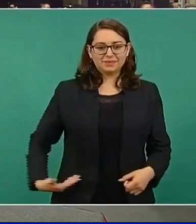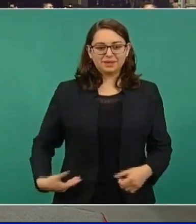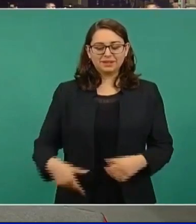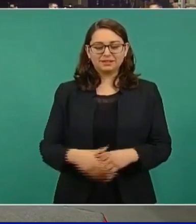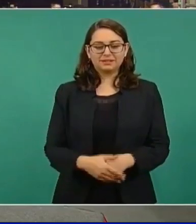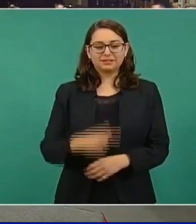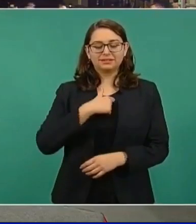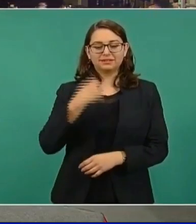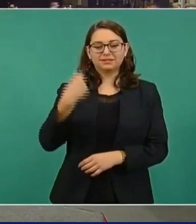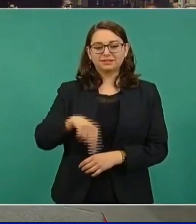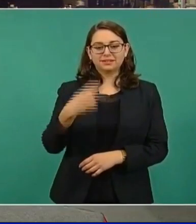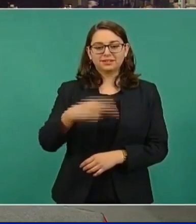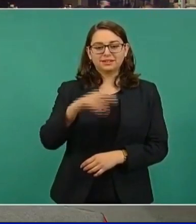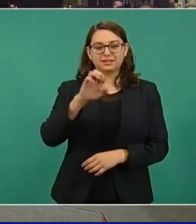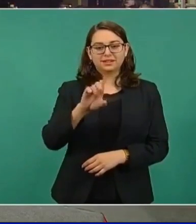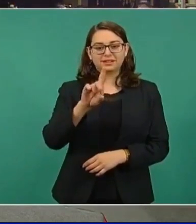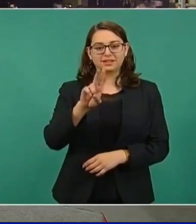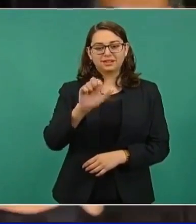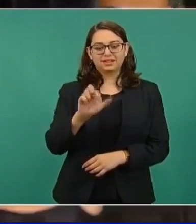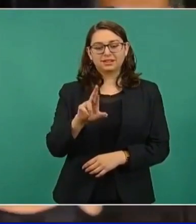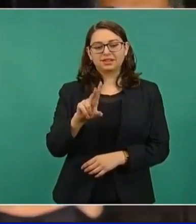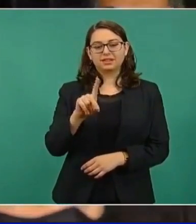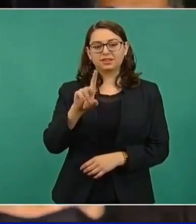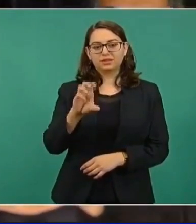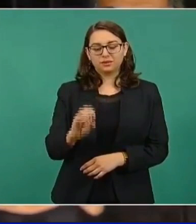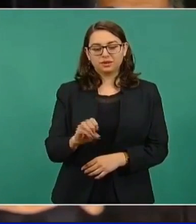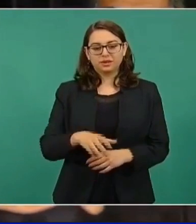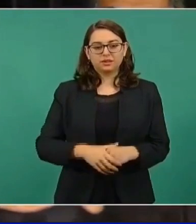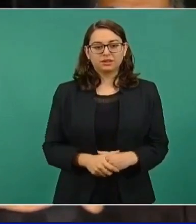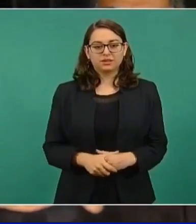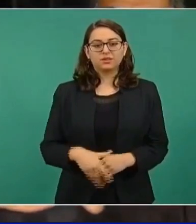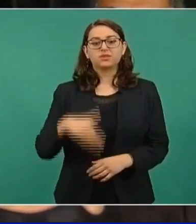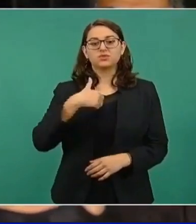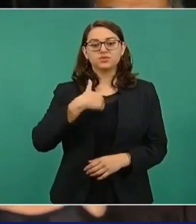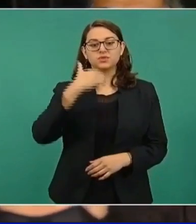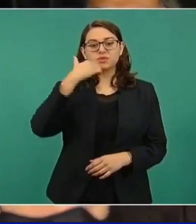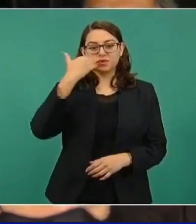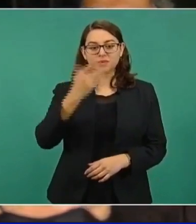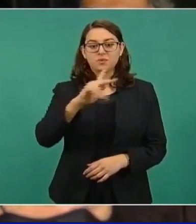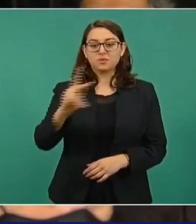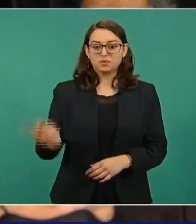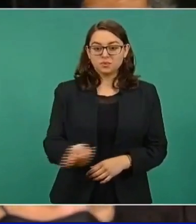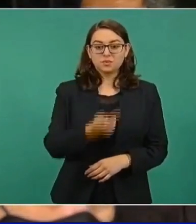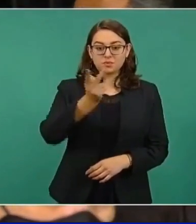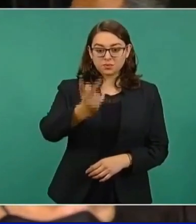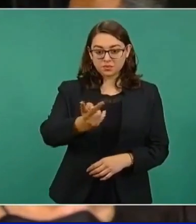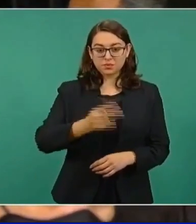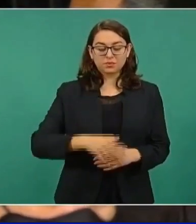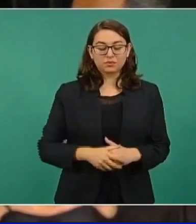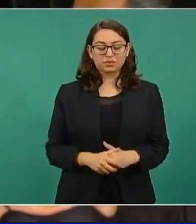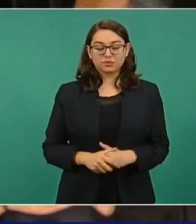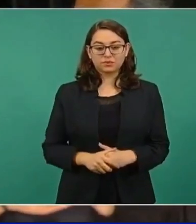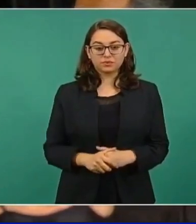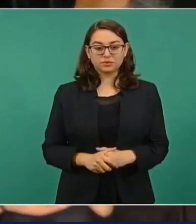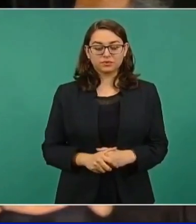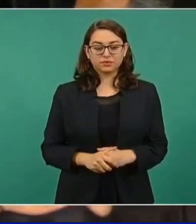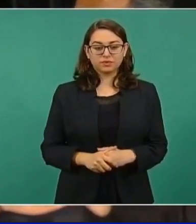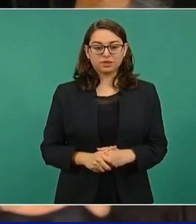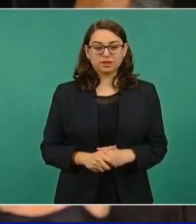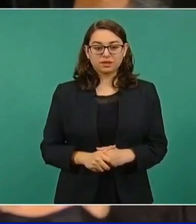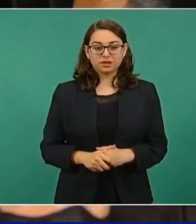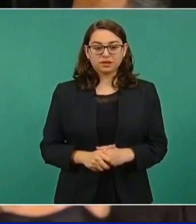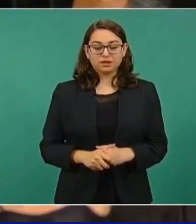Eduardo Esquivel Ancona, SDP Noticias. Yo le quisiera preguntar, señor presidente, si la banca de